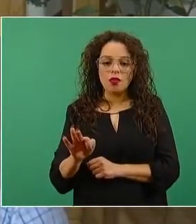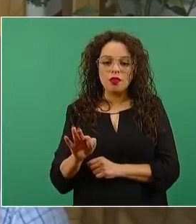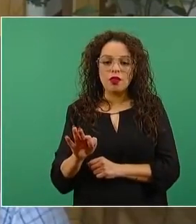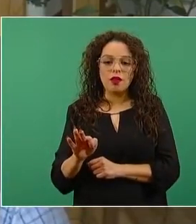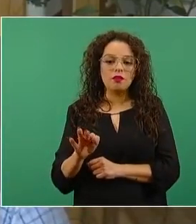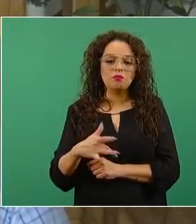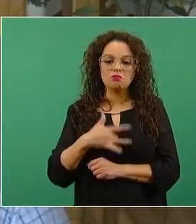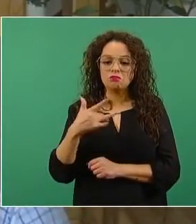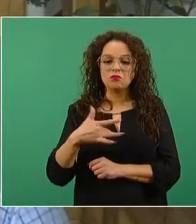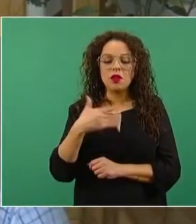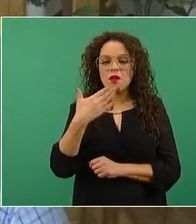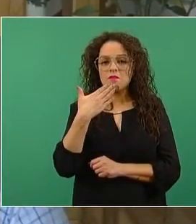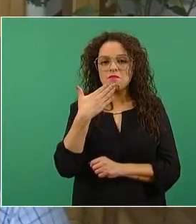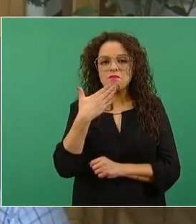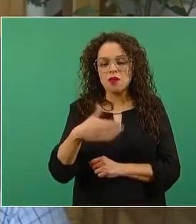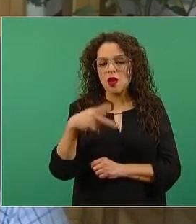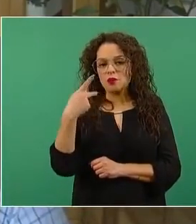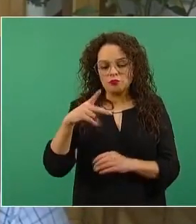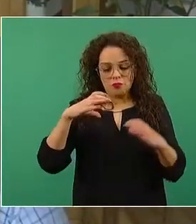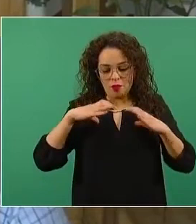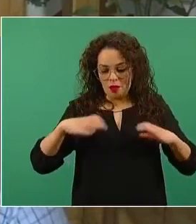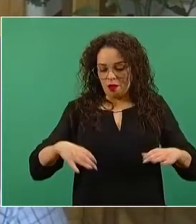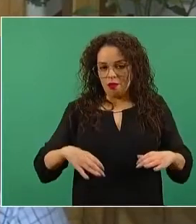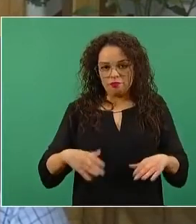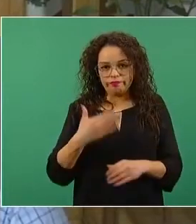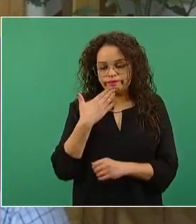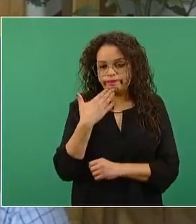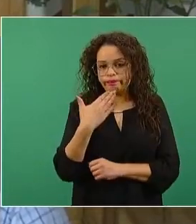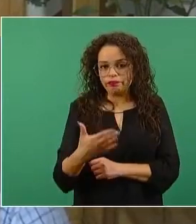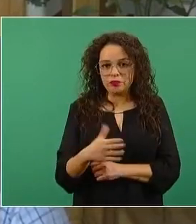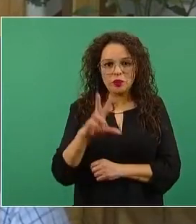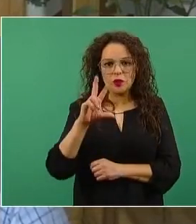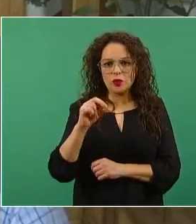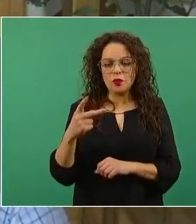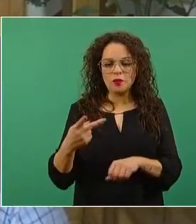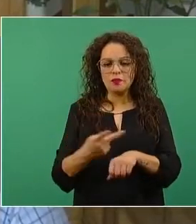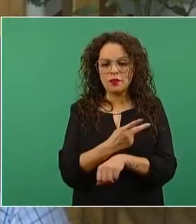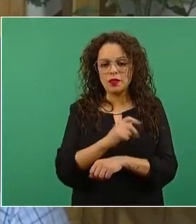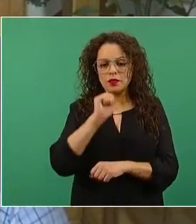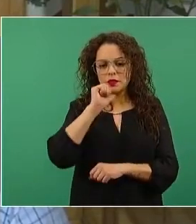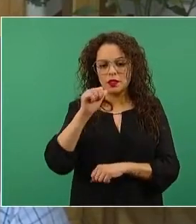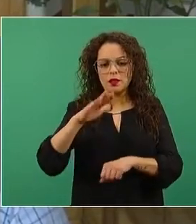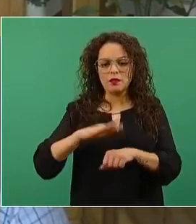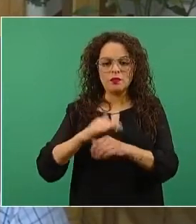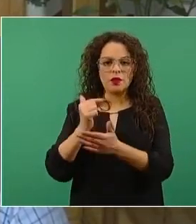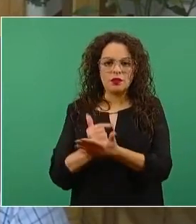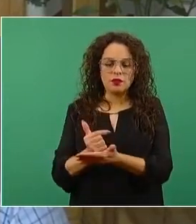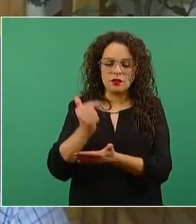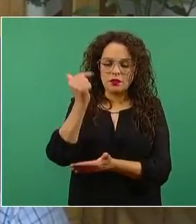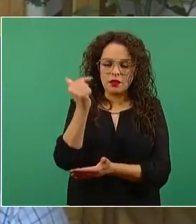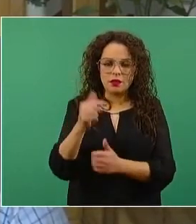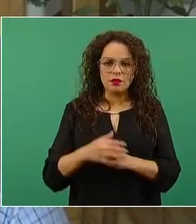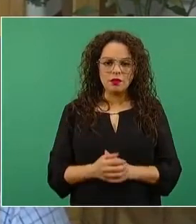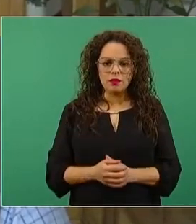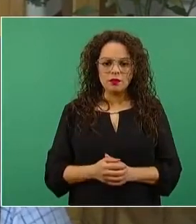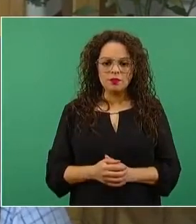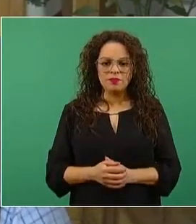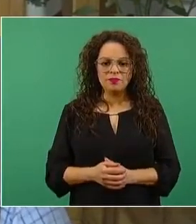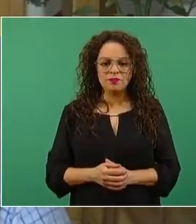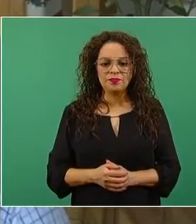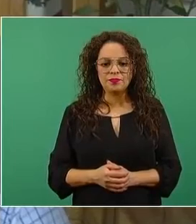estado natural de salud sin haber dejado, en el caso de estas reacciones anafilácticas,